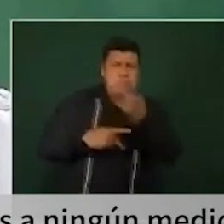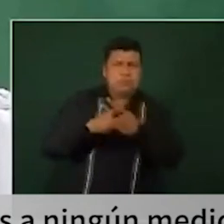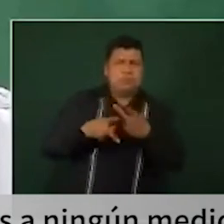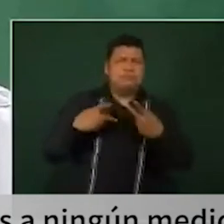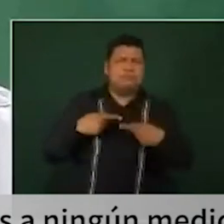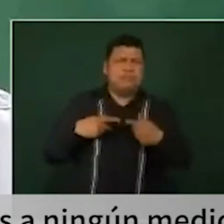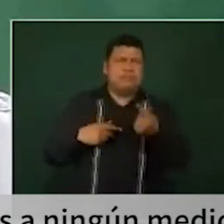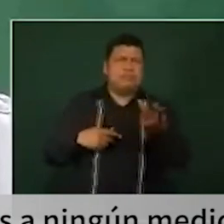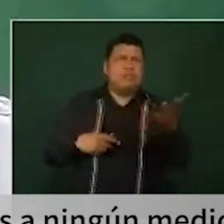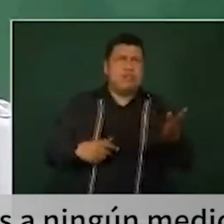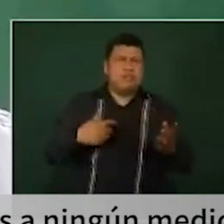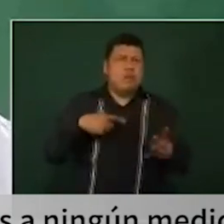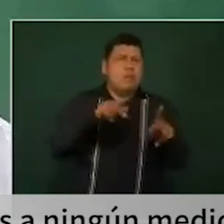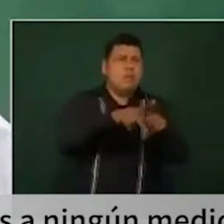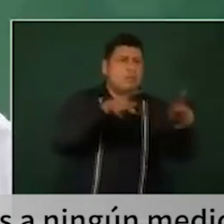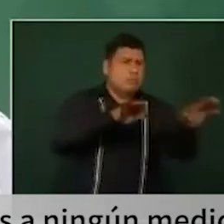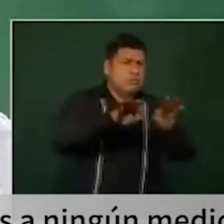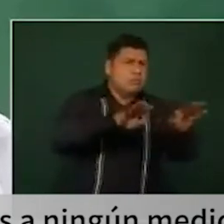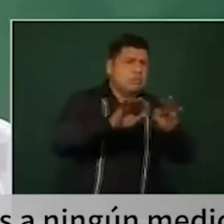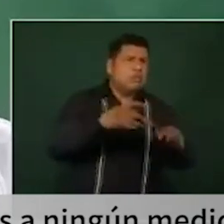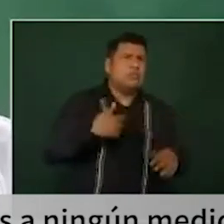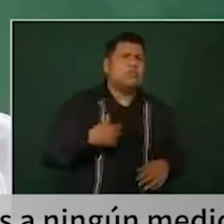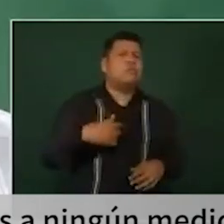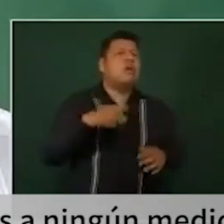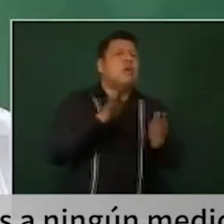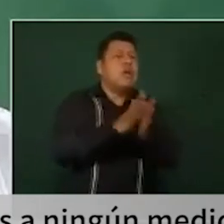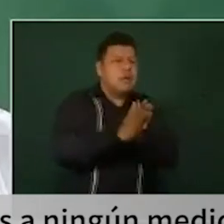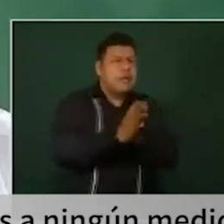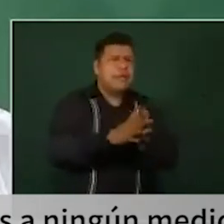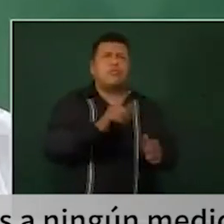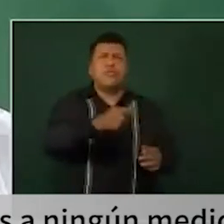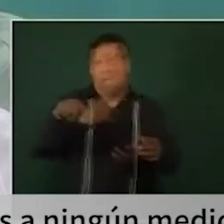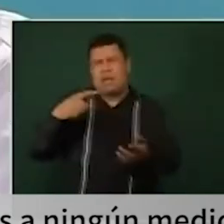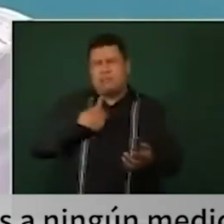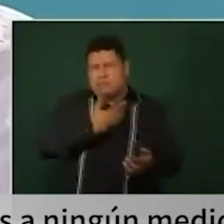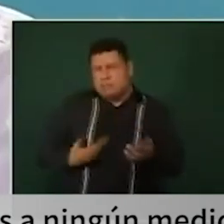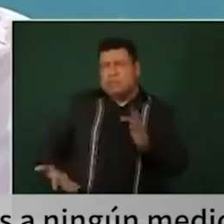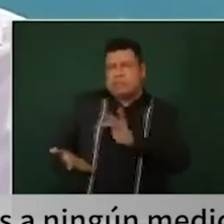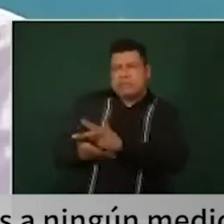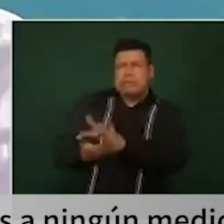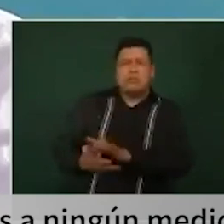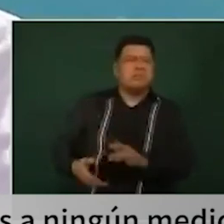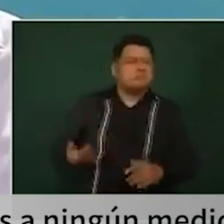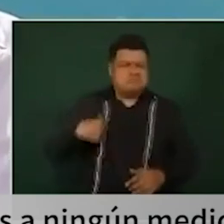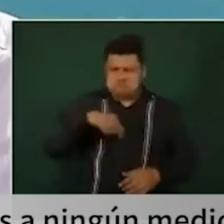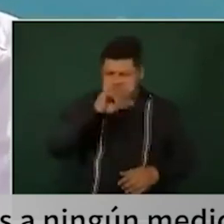periodistas para que hablen bien del gobierno. No